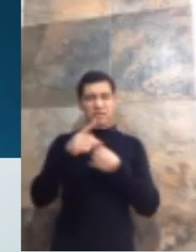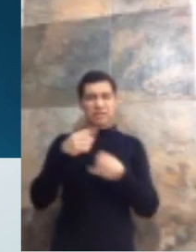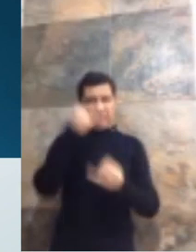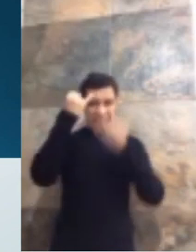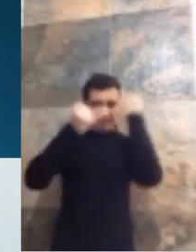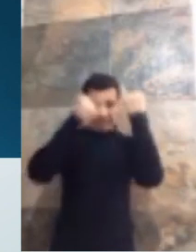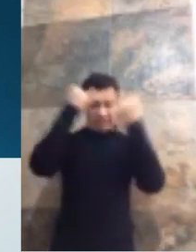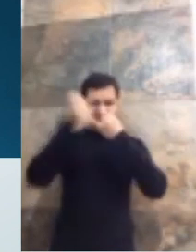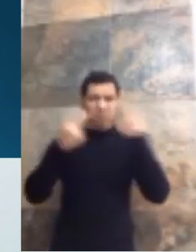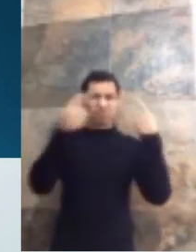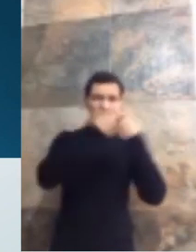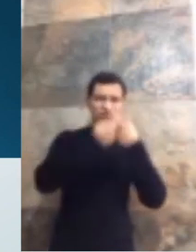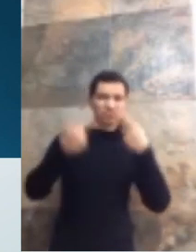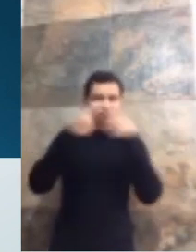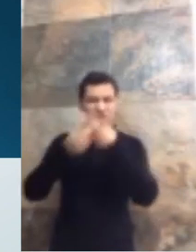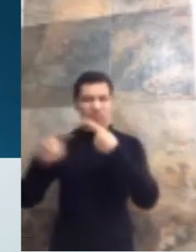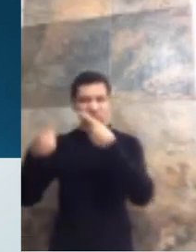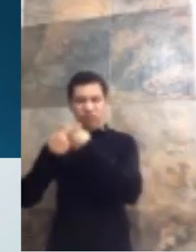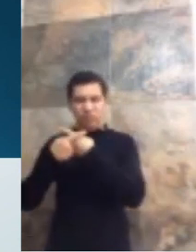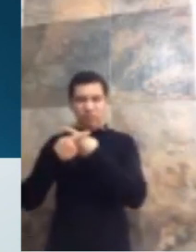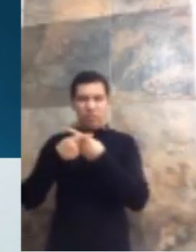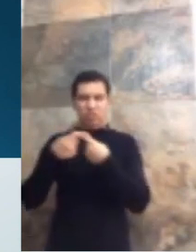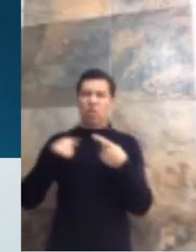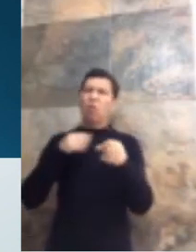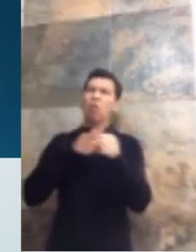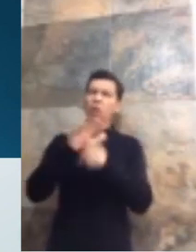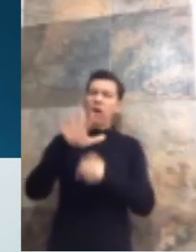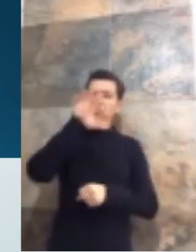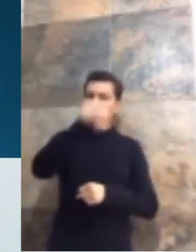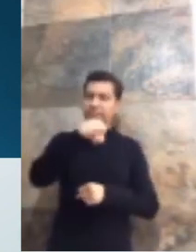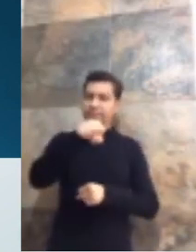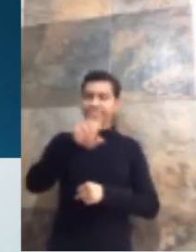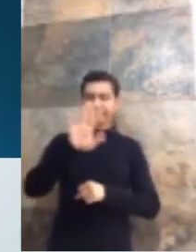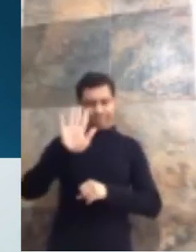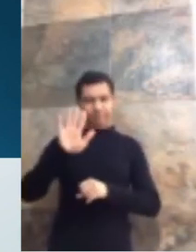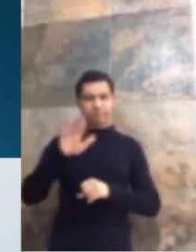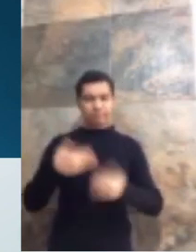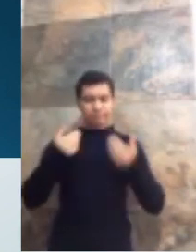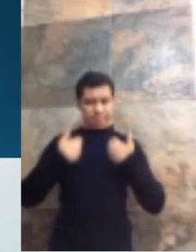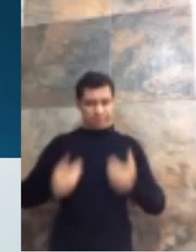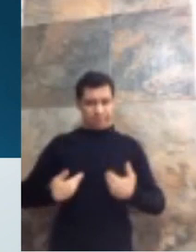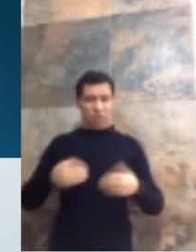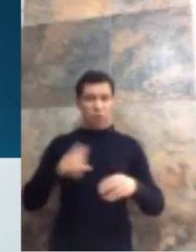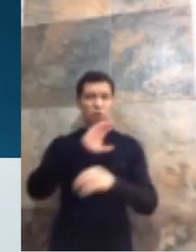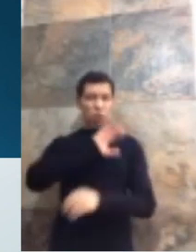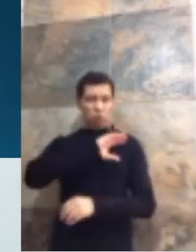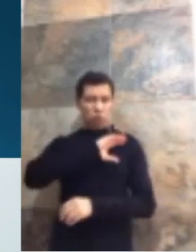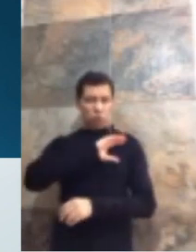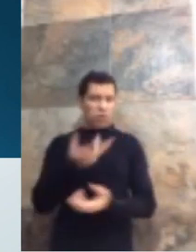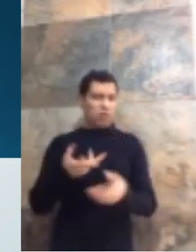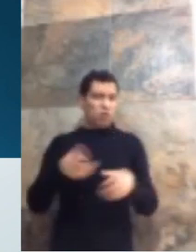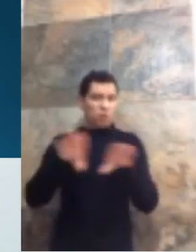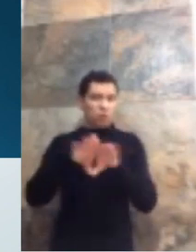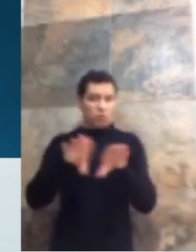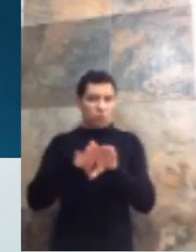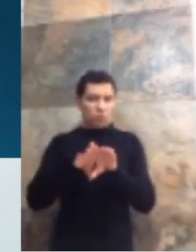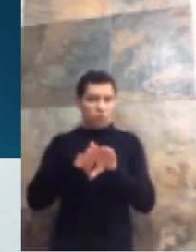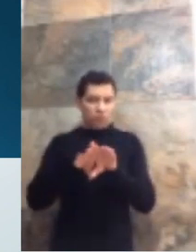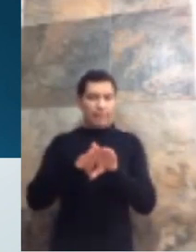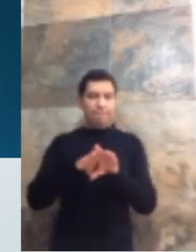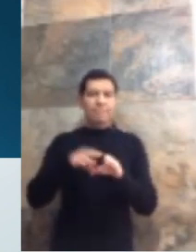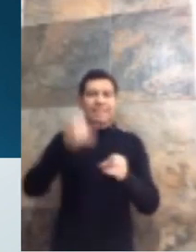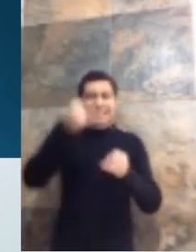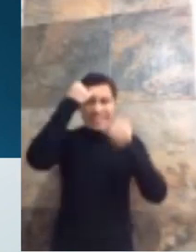humano es que muchos de los comportamientos del ser humano suelen ser congruentes con las